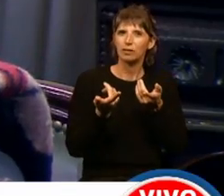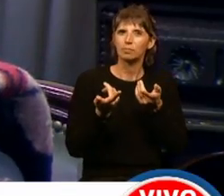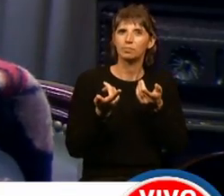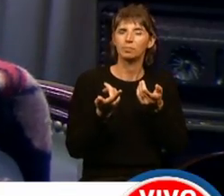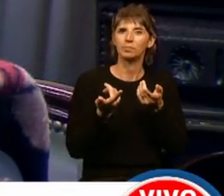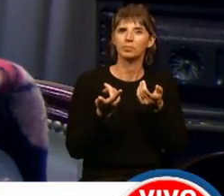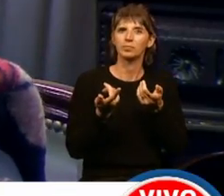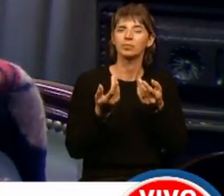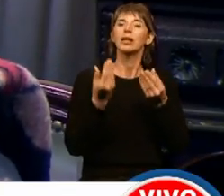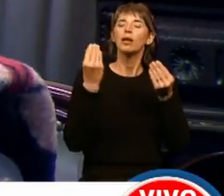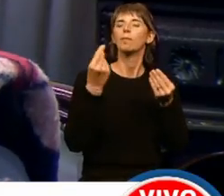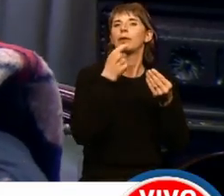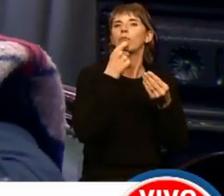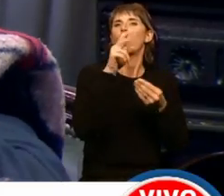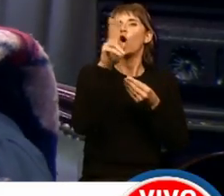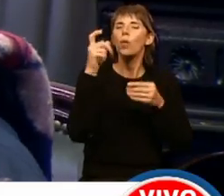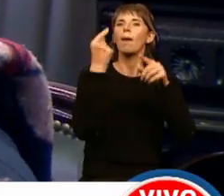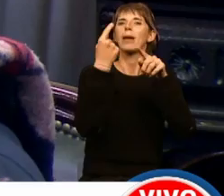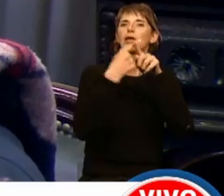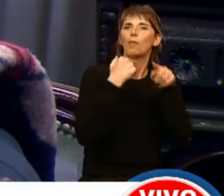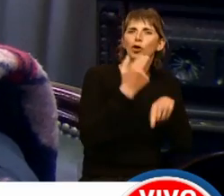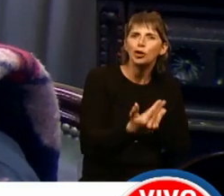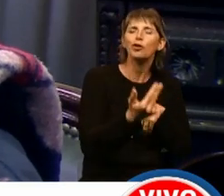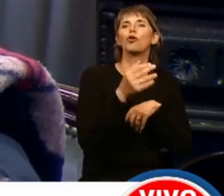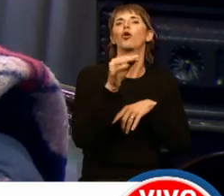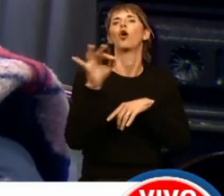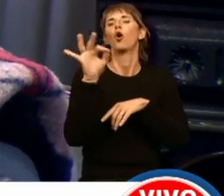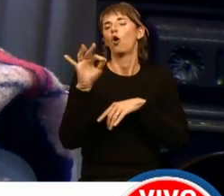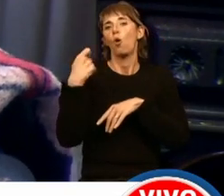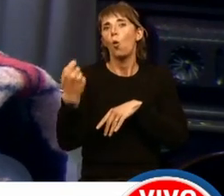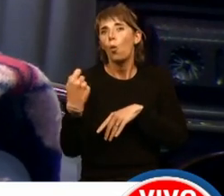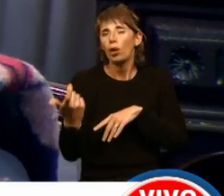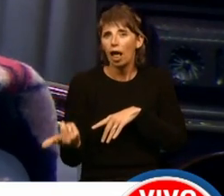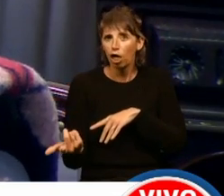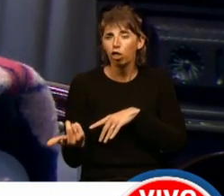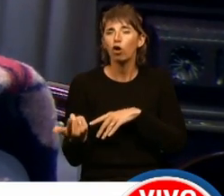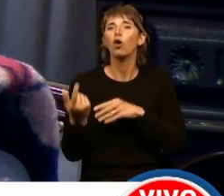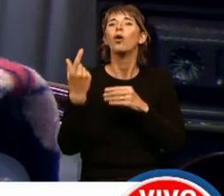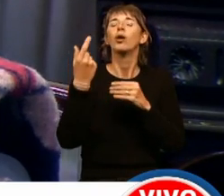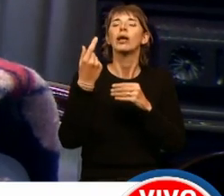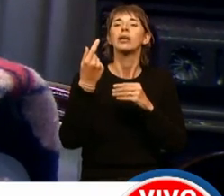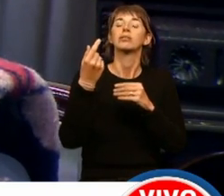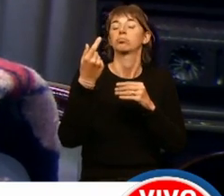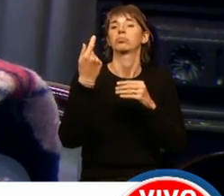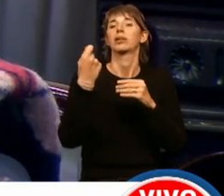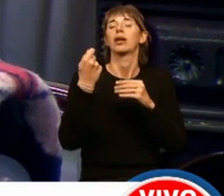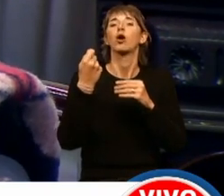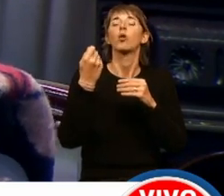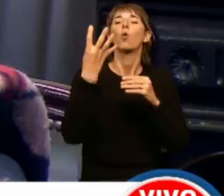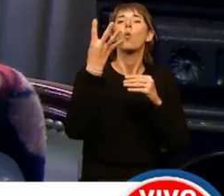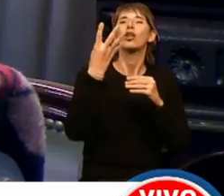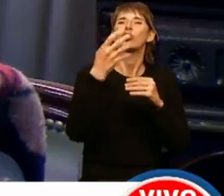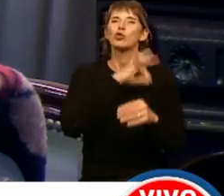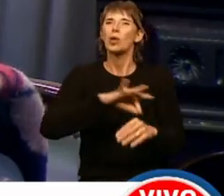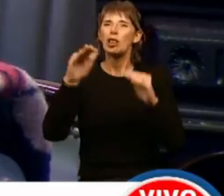universal por hijo un jubilado o pensionado que tenga y gane por debajo de cuatro salario mínimo vital y móvil una